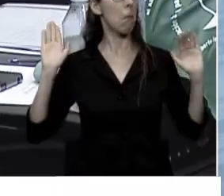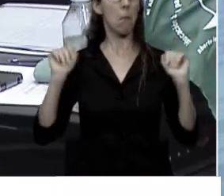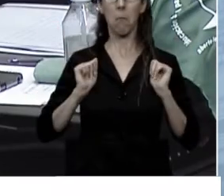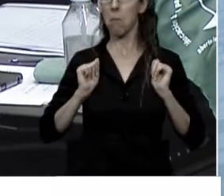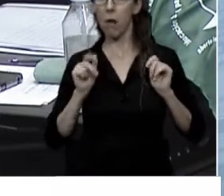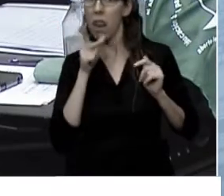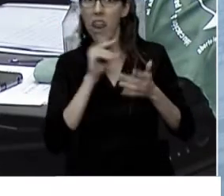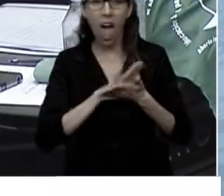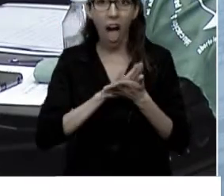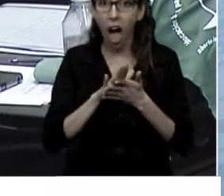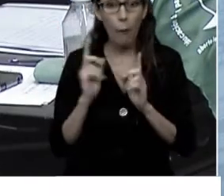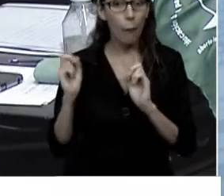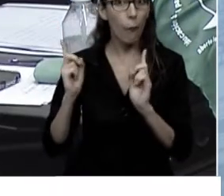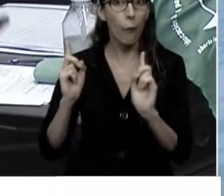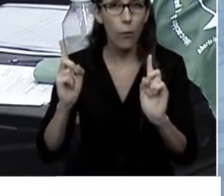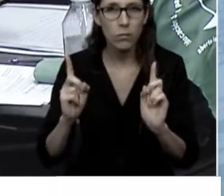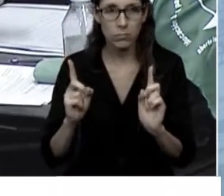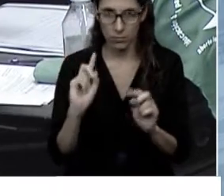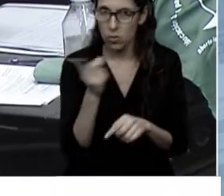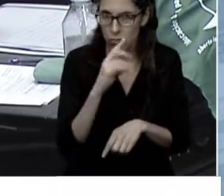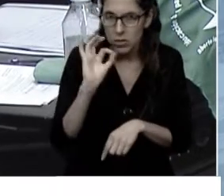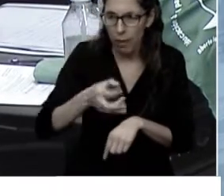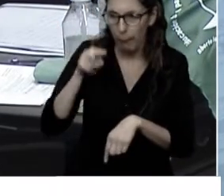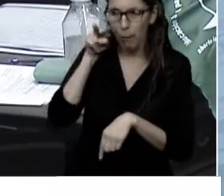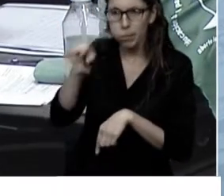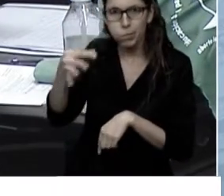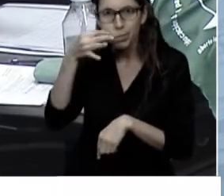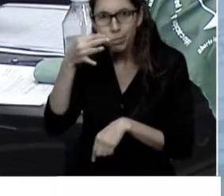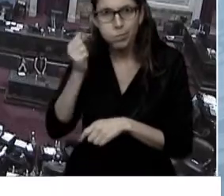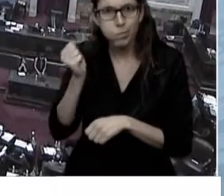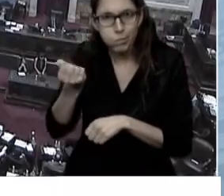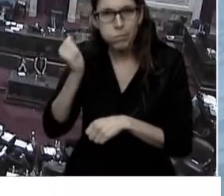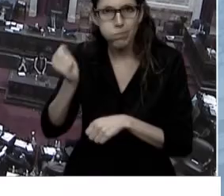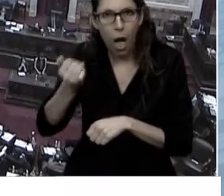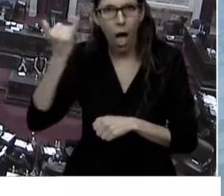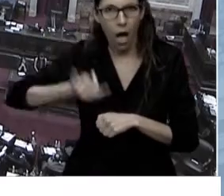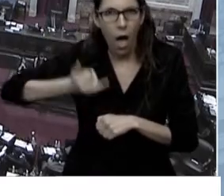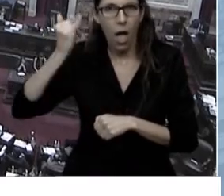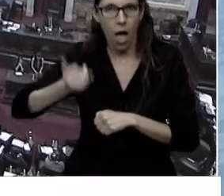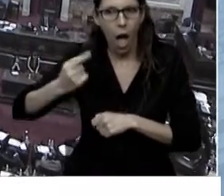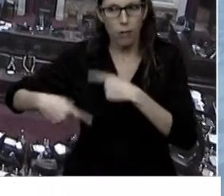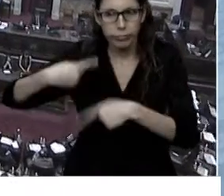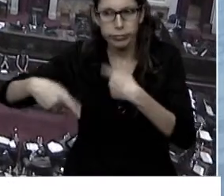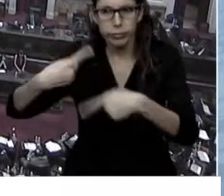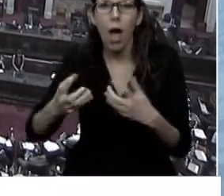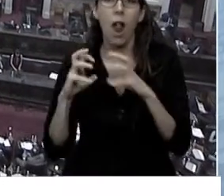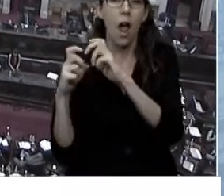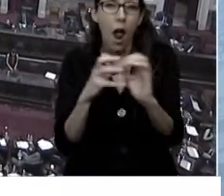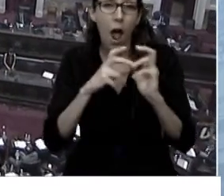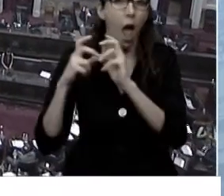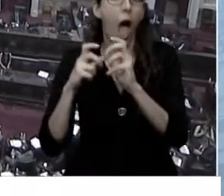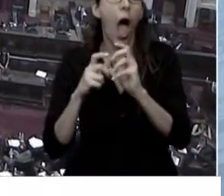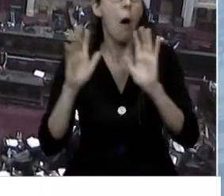todo igual, algo que ya sabemos y que otra vez y otra vez lo volvemos a discutir aquí,